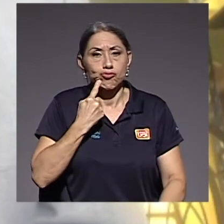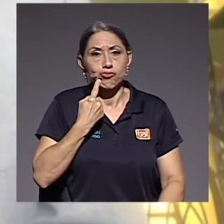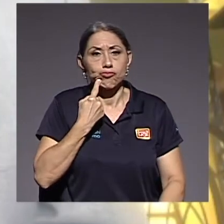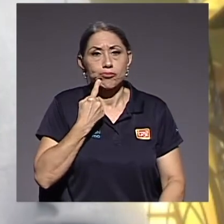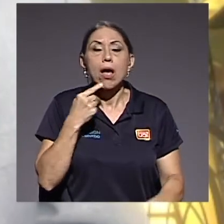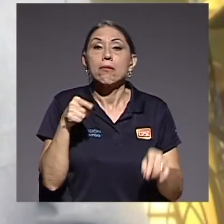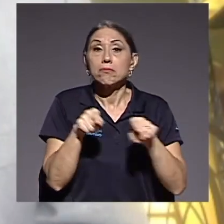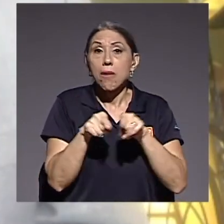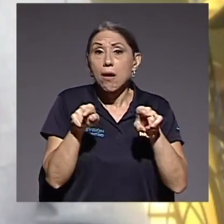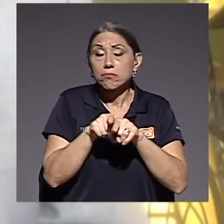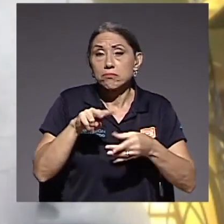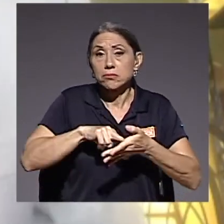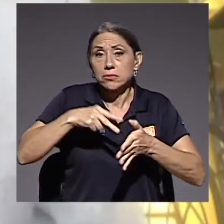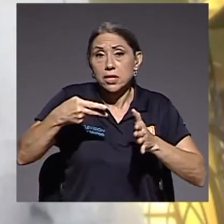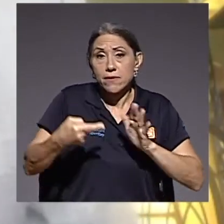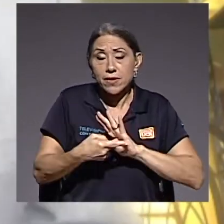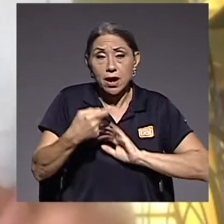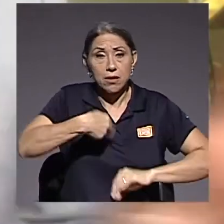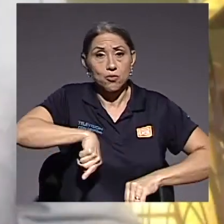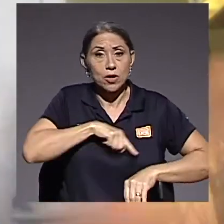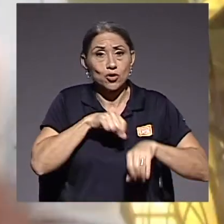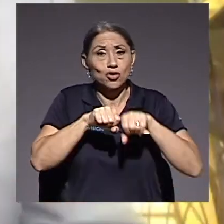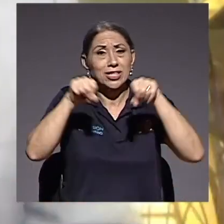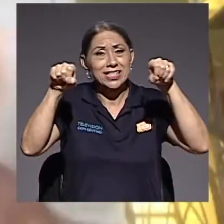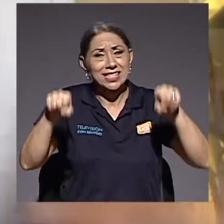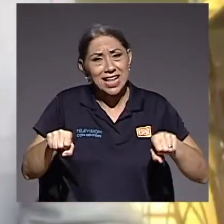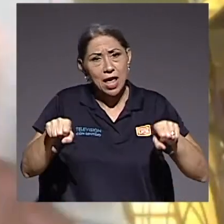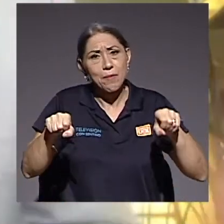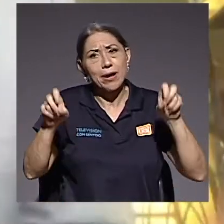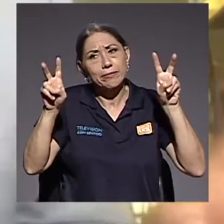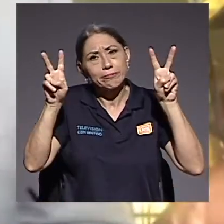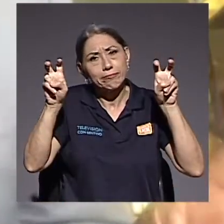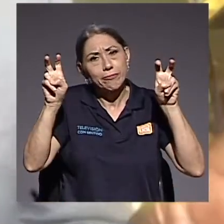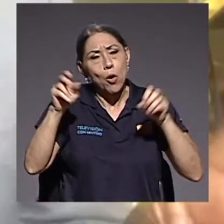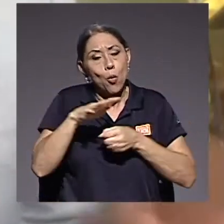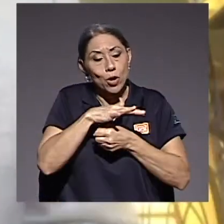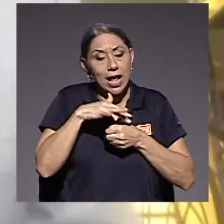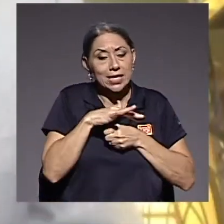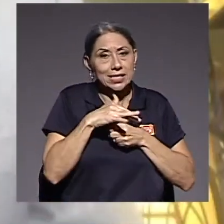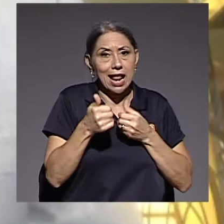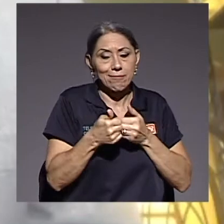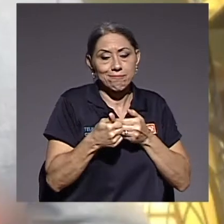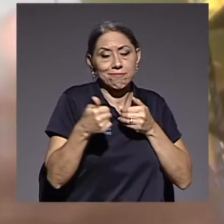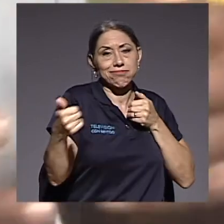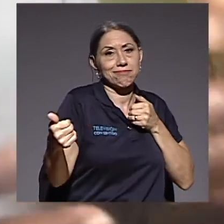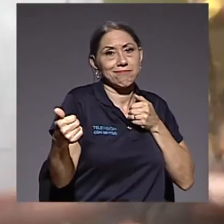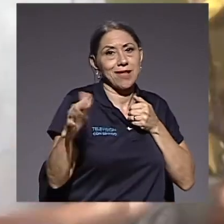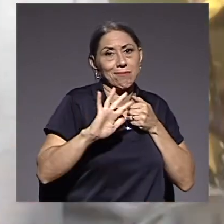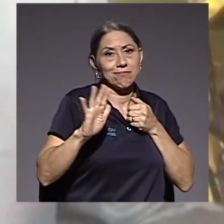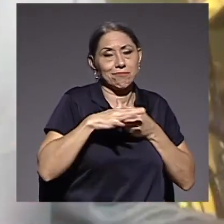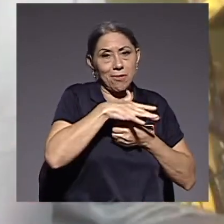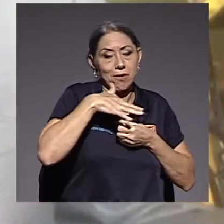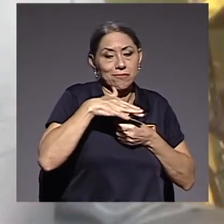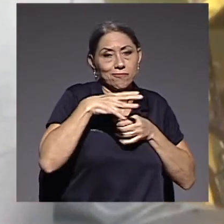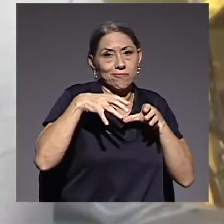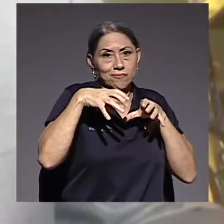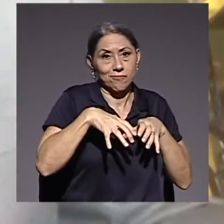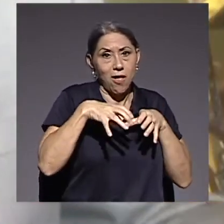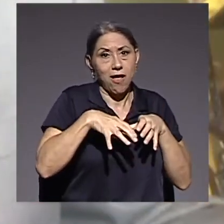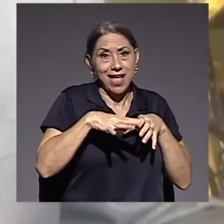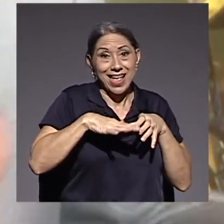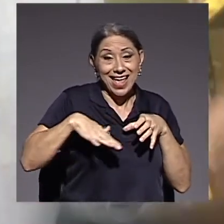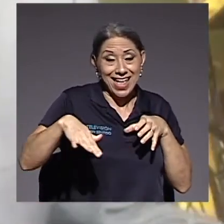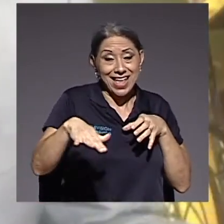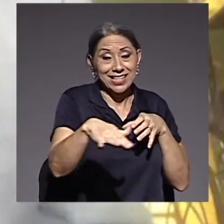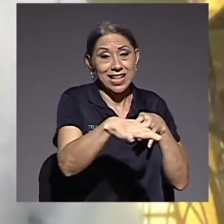isla en nuestro sistema. O sea que no va a haber más conectividad entre la parte esta que están haciendo